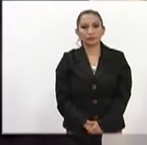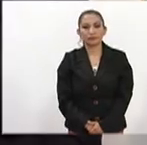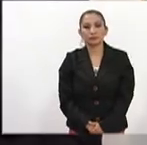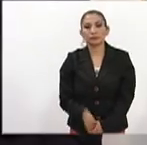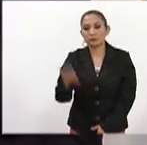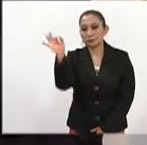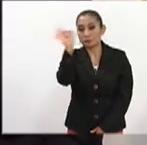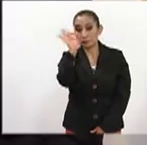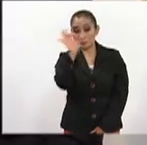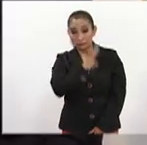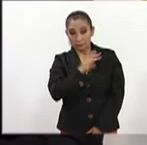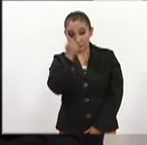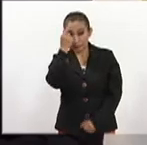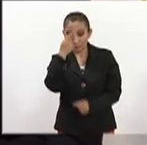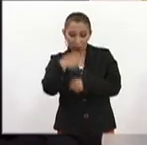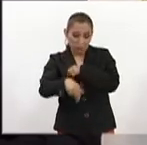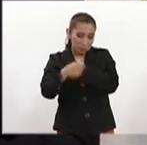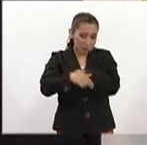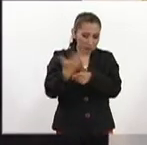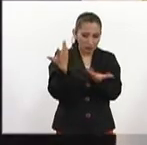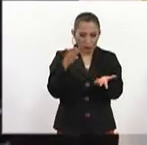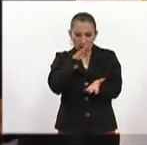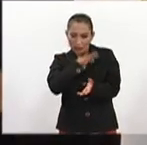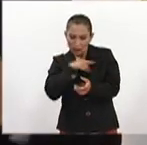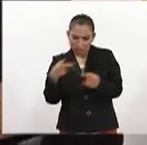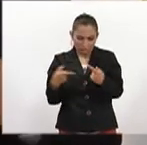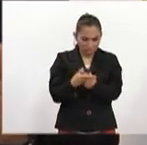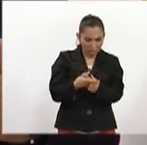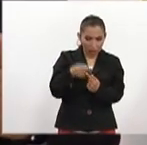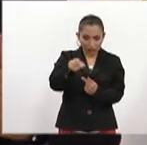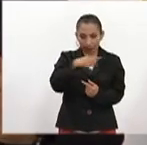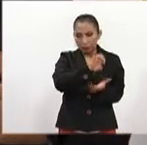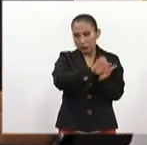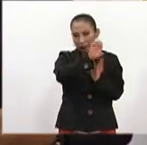Podría haber datos engañosos de considerar que en una